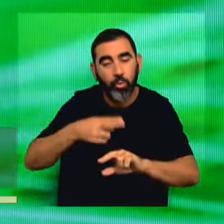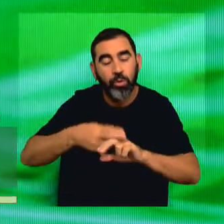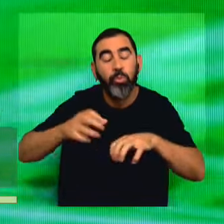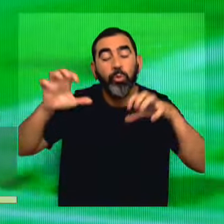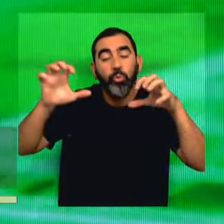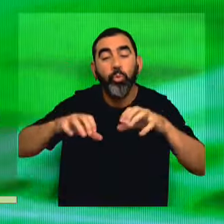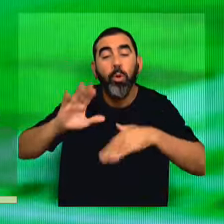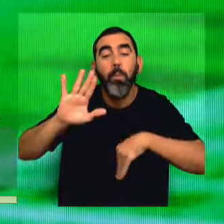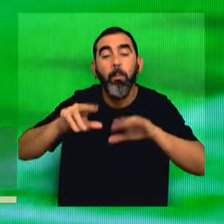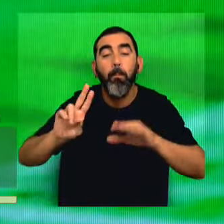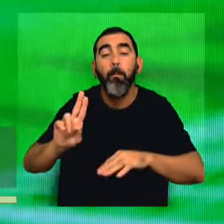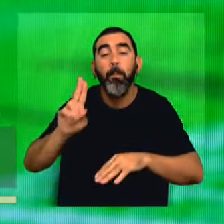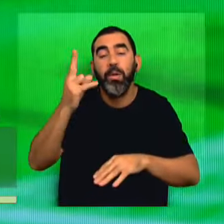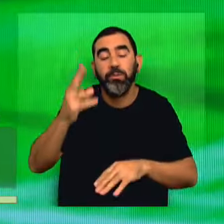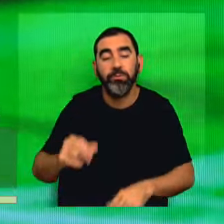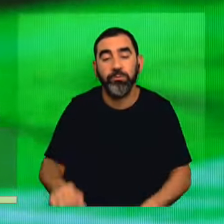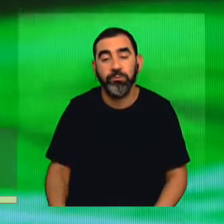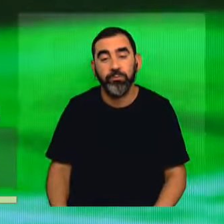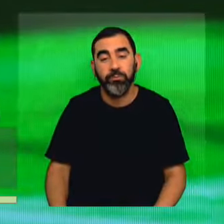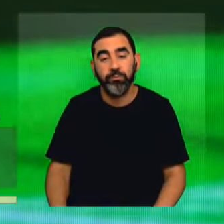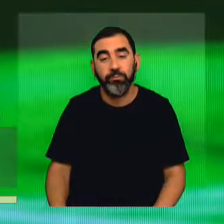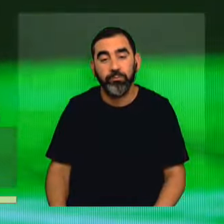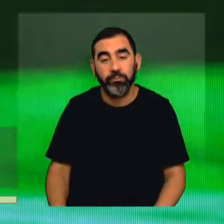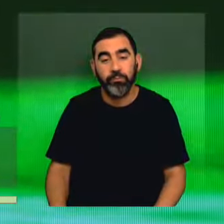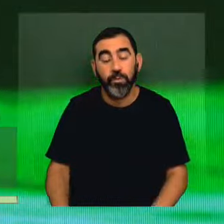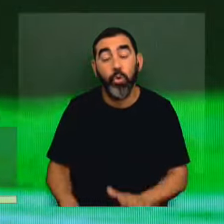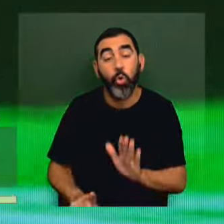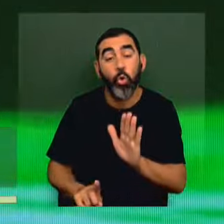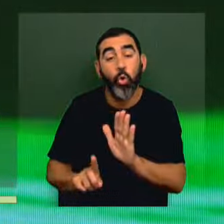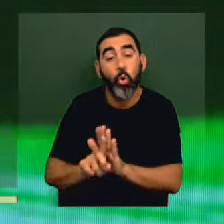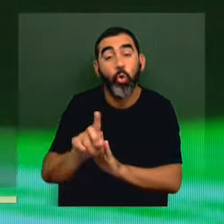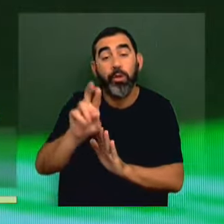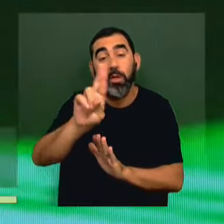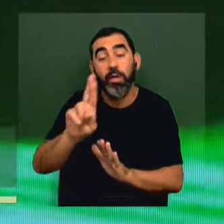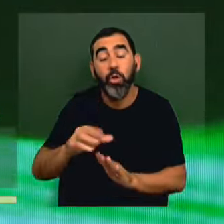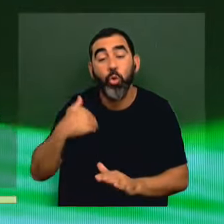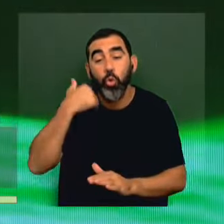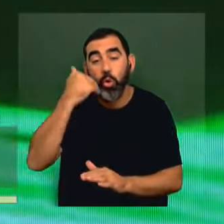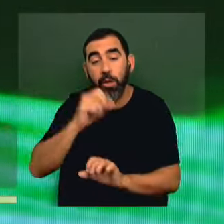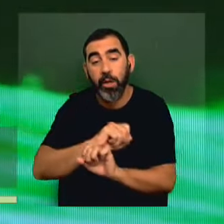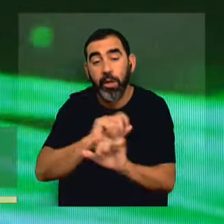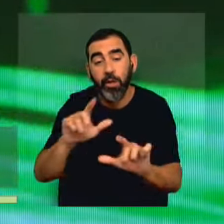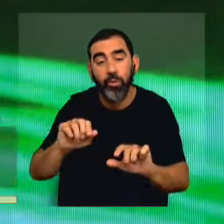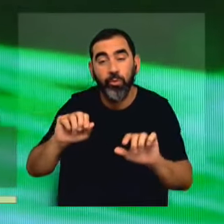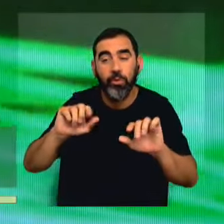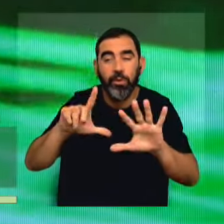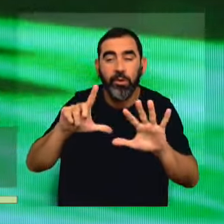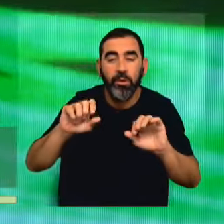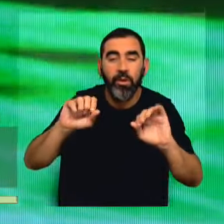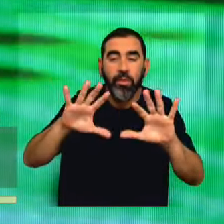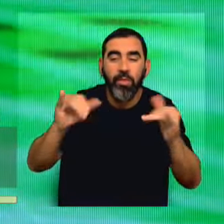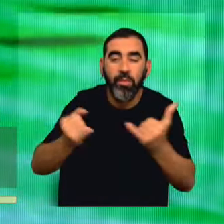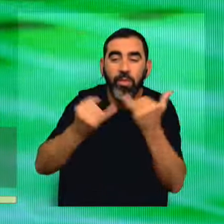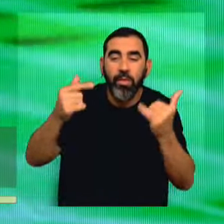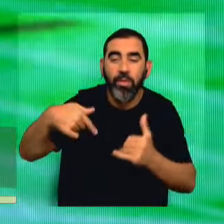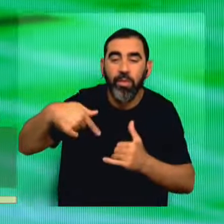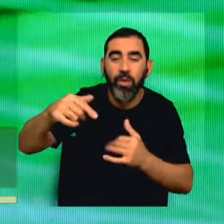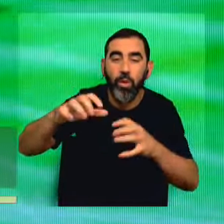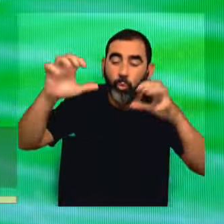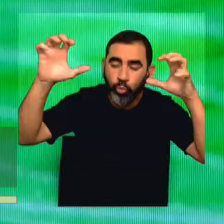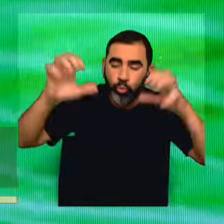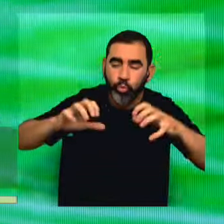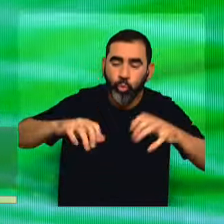más sobre Uruguay Entonces los primeros fundamentalmente al norte del río negro sí Entonces los próximos 7 10 días van a haber lluvias por